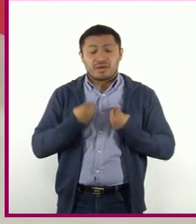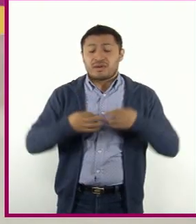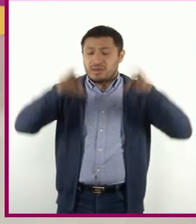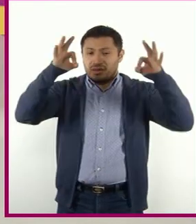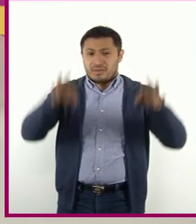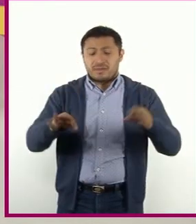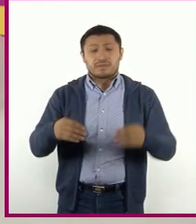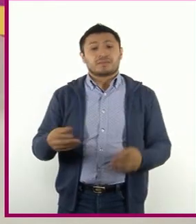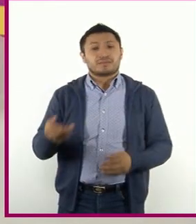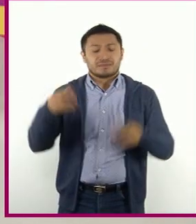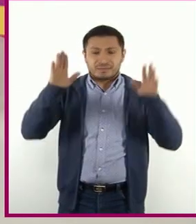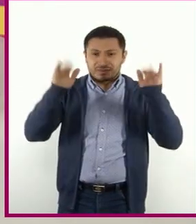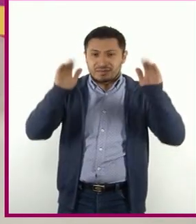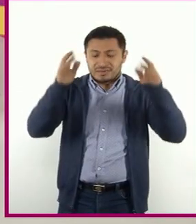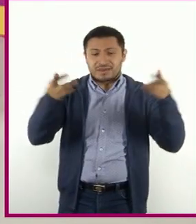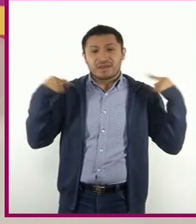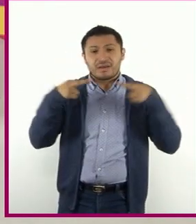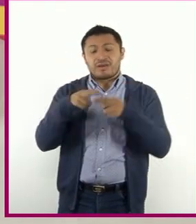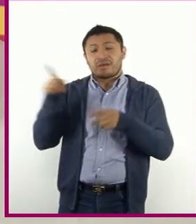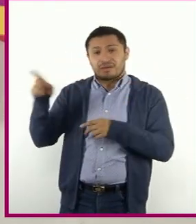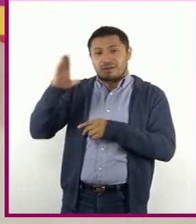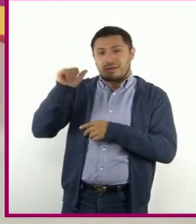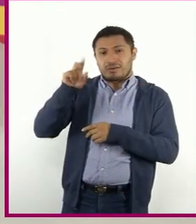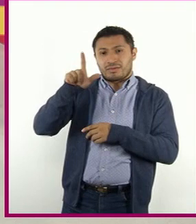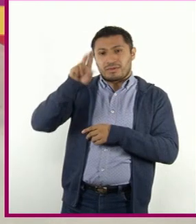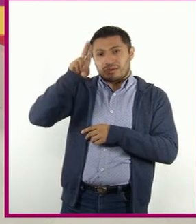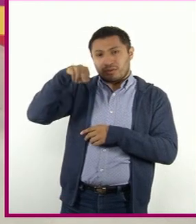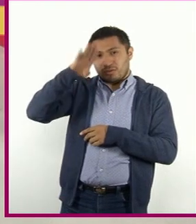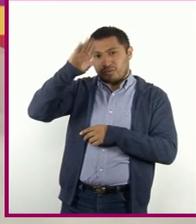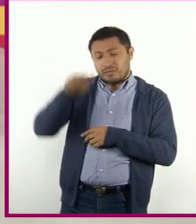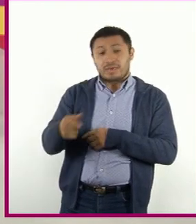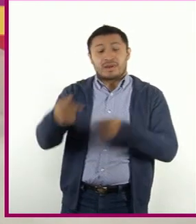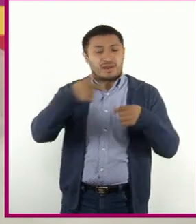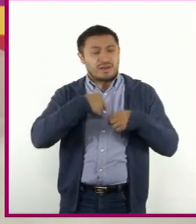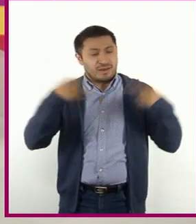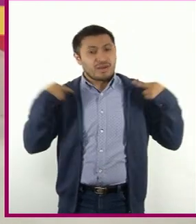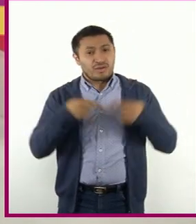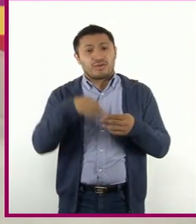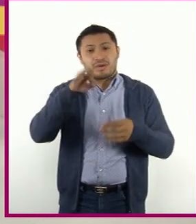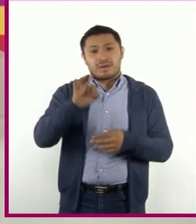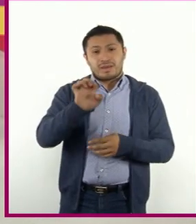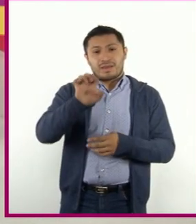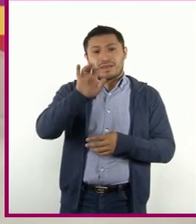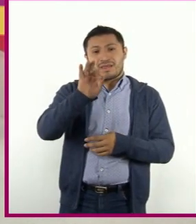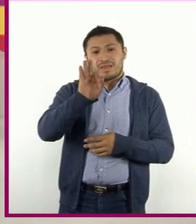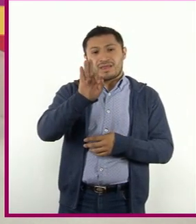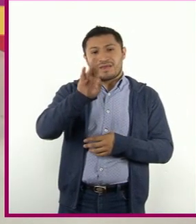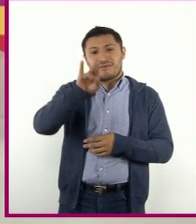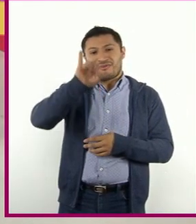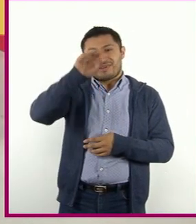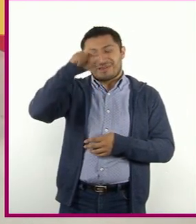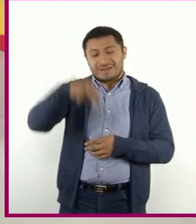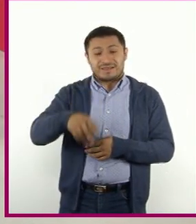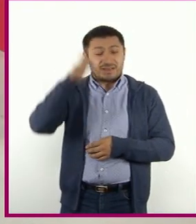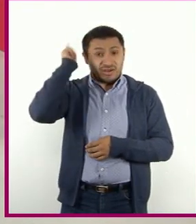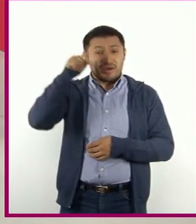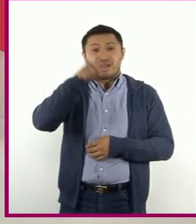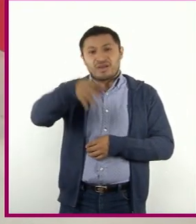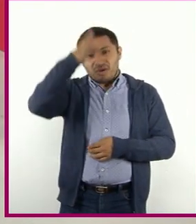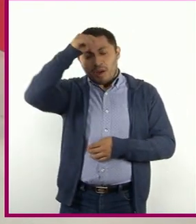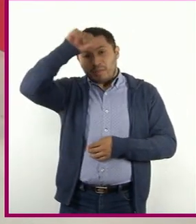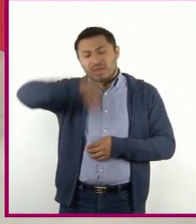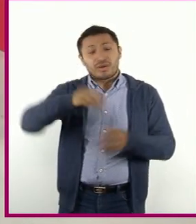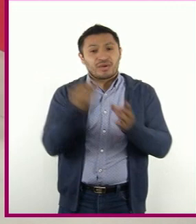de ustedes, la maestra Columba Santa Cruz y su servidor Efraín Domínguez, esperando que lo aprendido en esta